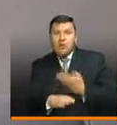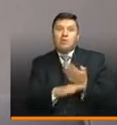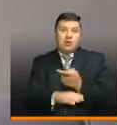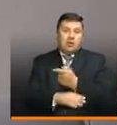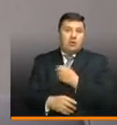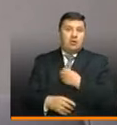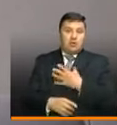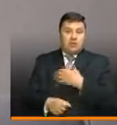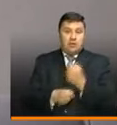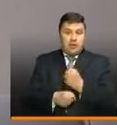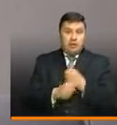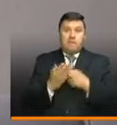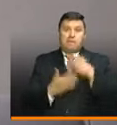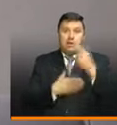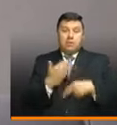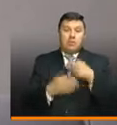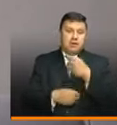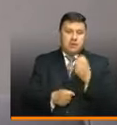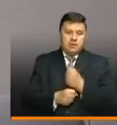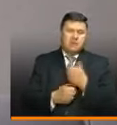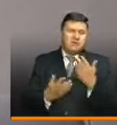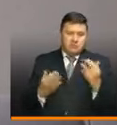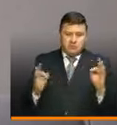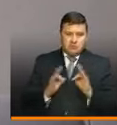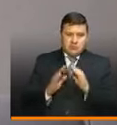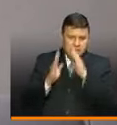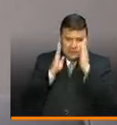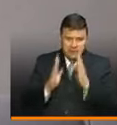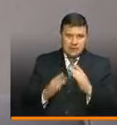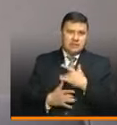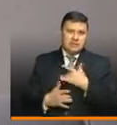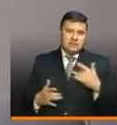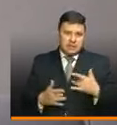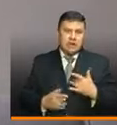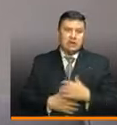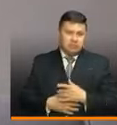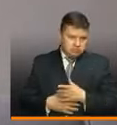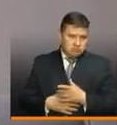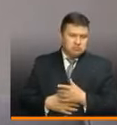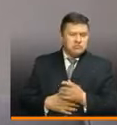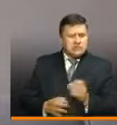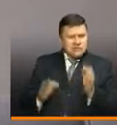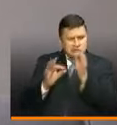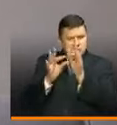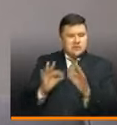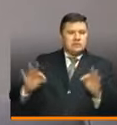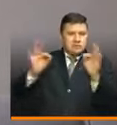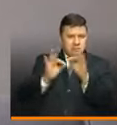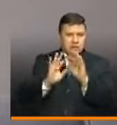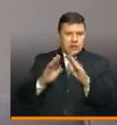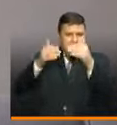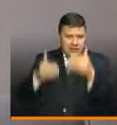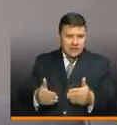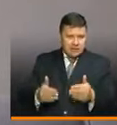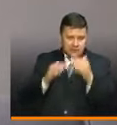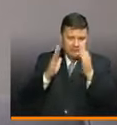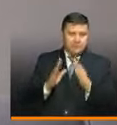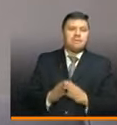de trabajar en varios proyectos relacionados a la atención de la salud, que enfocados principalmente a discapacidad. Pero